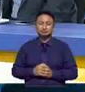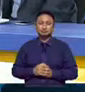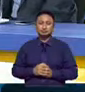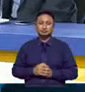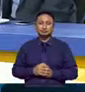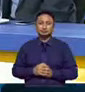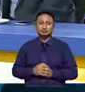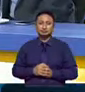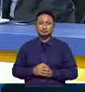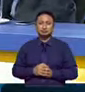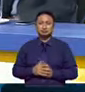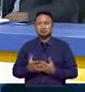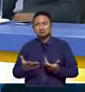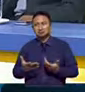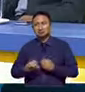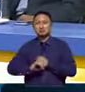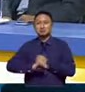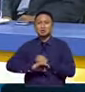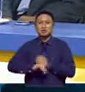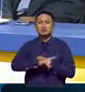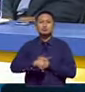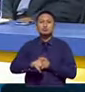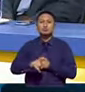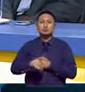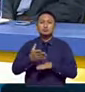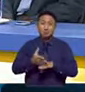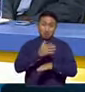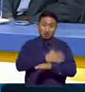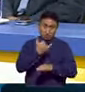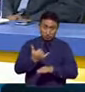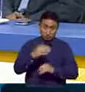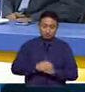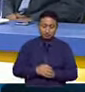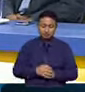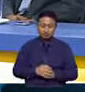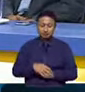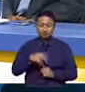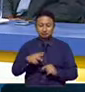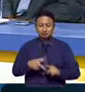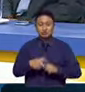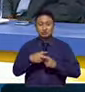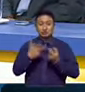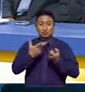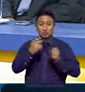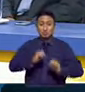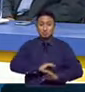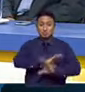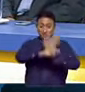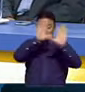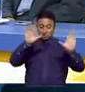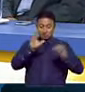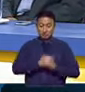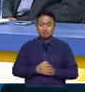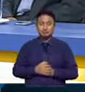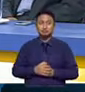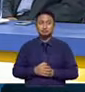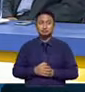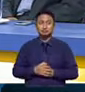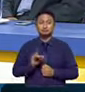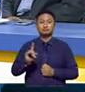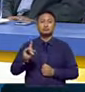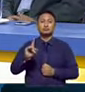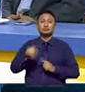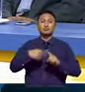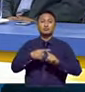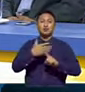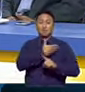campaña que quisieras hacer? Sí, bueno, desde esta antes de hoy, ¿no? Sí. Bueno, yo iba a empezar por la mañana porque el entrenador, cuando el presidente fue